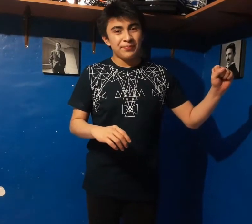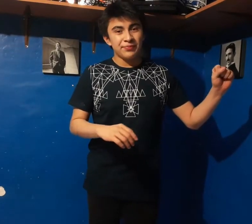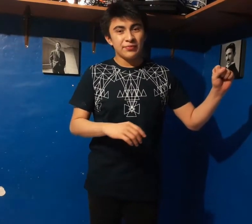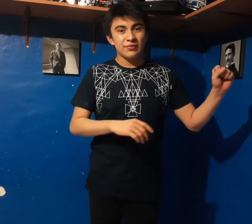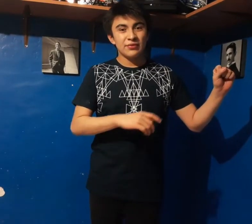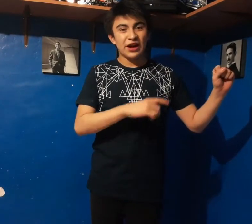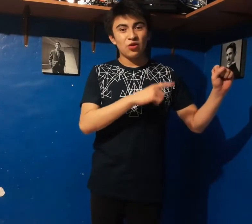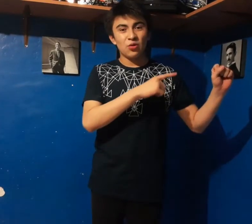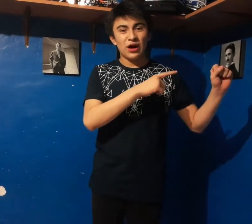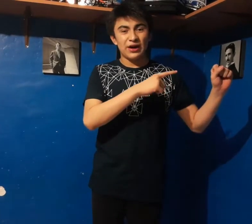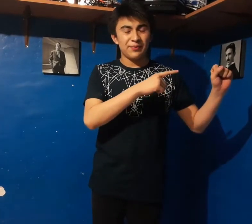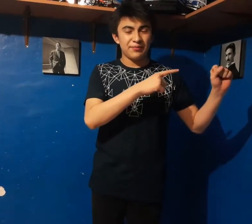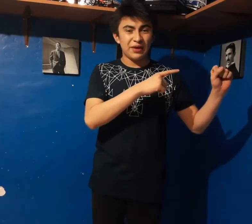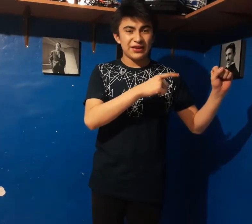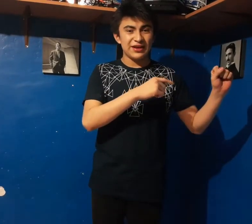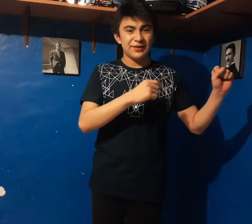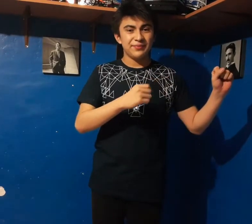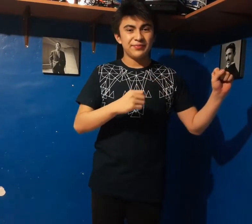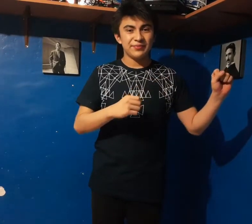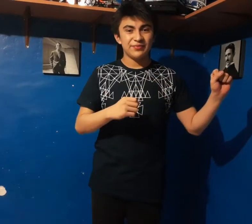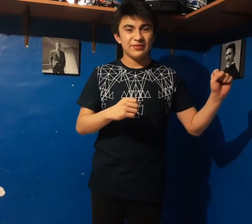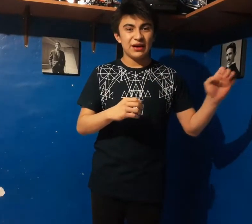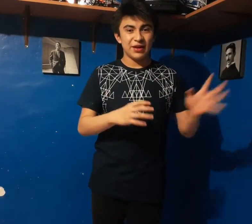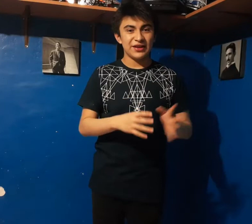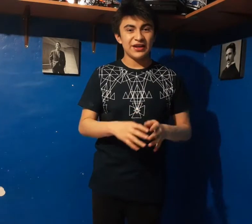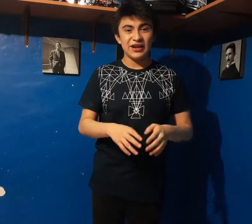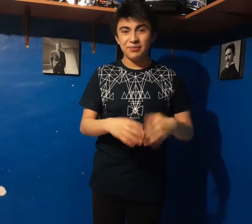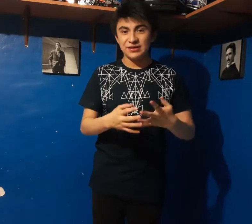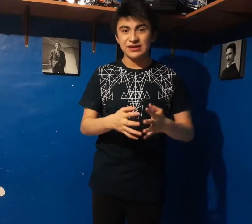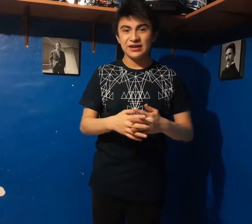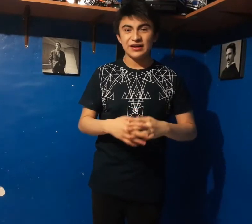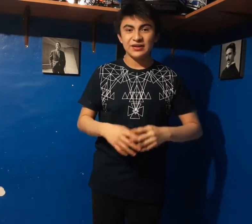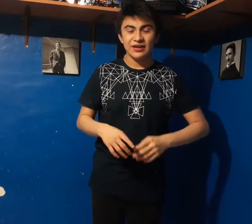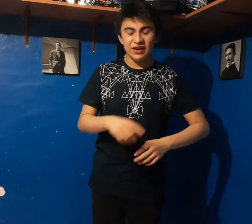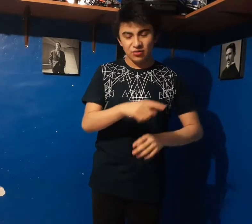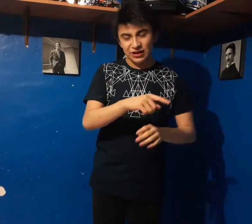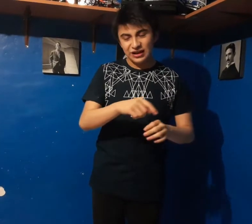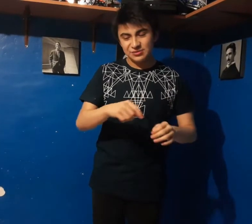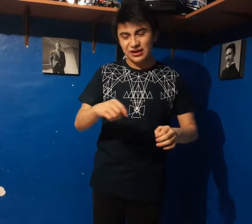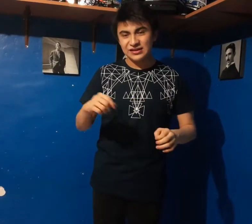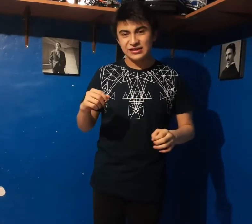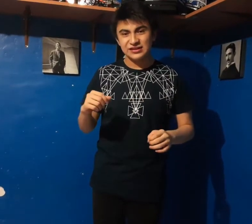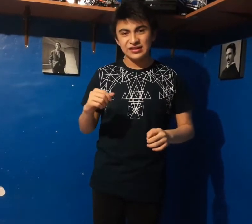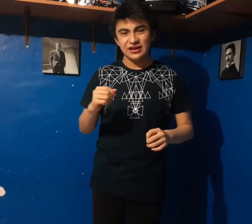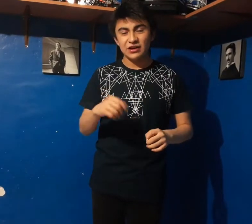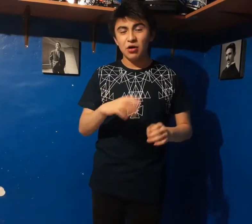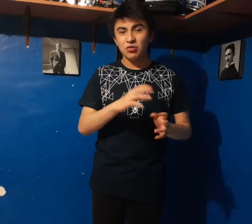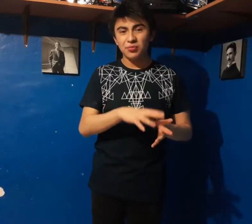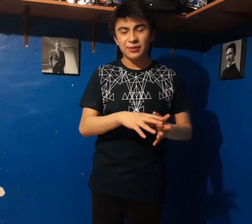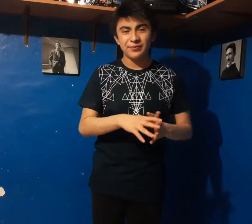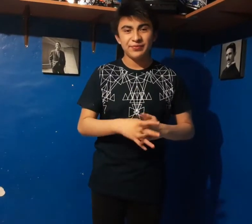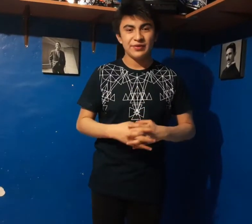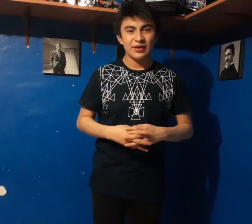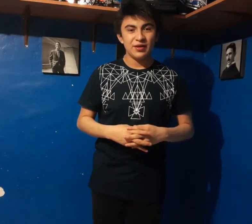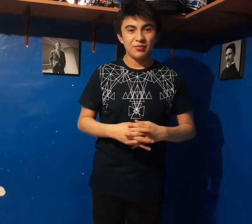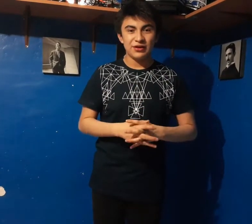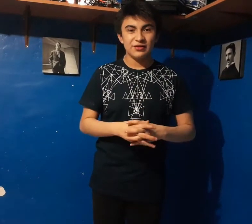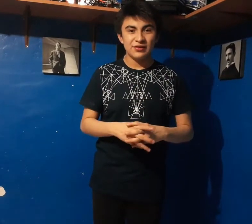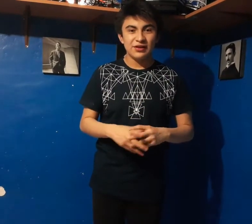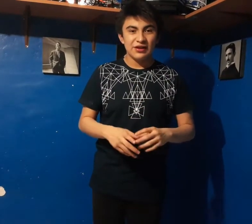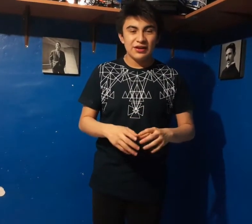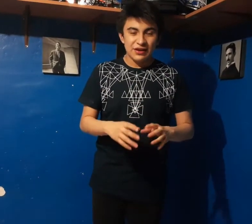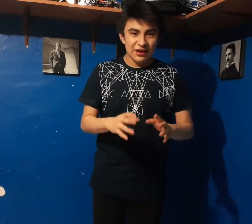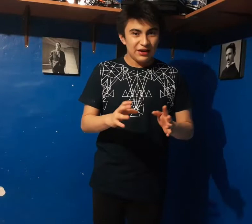Mongolia trajo una bacteria, la bacteria de la peste negra, en una de las mercancías y llegó a Europa.